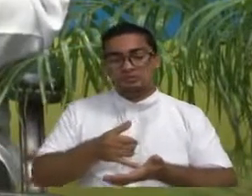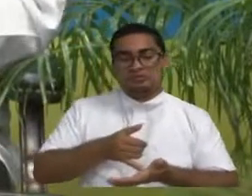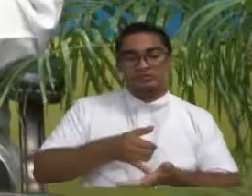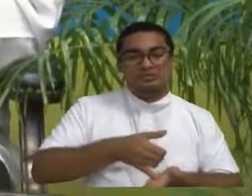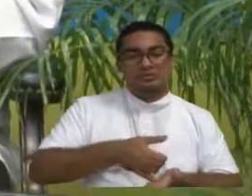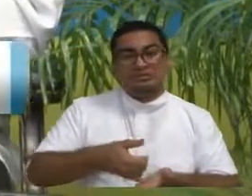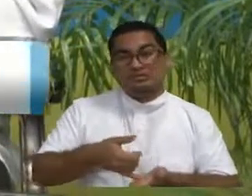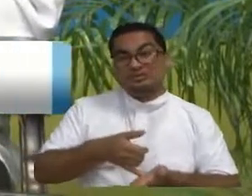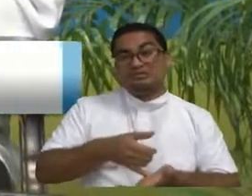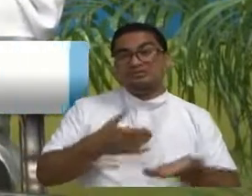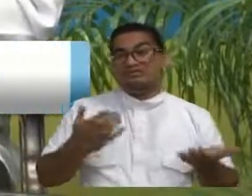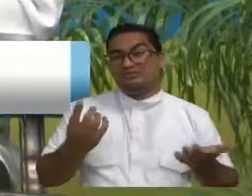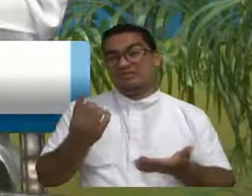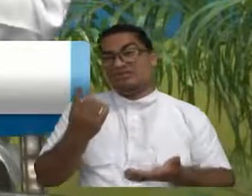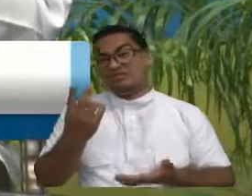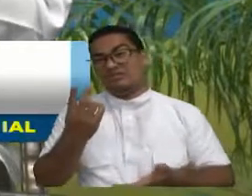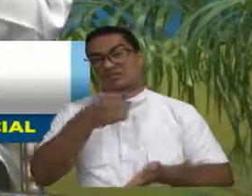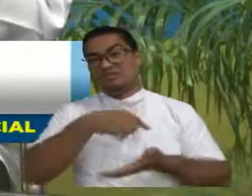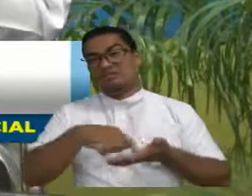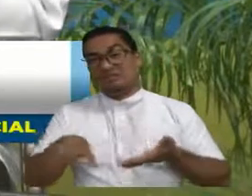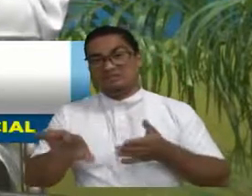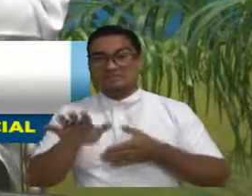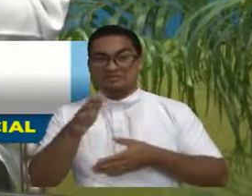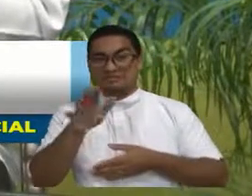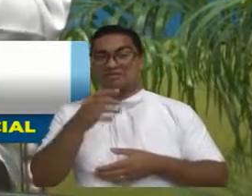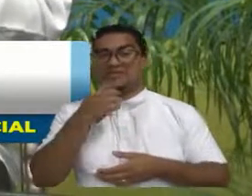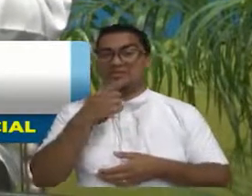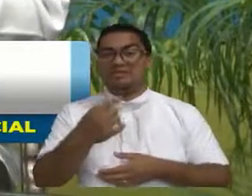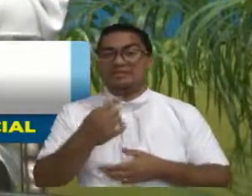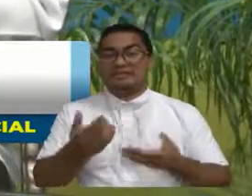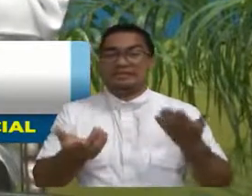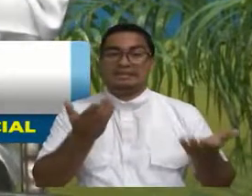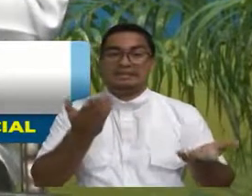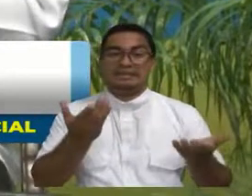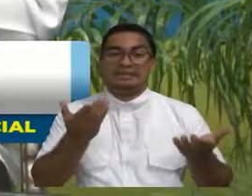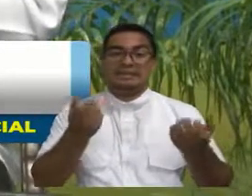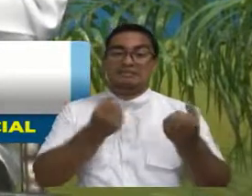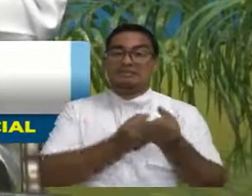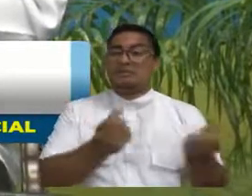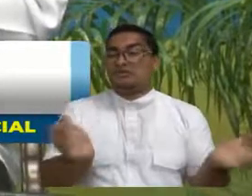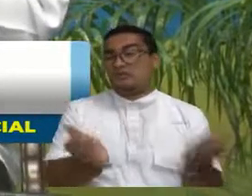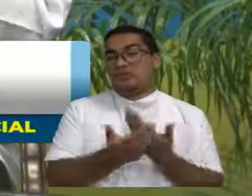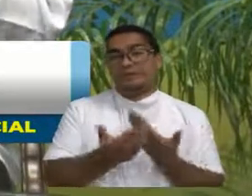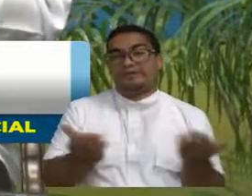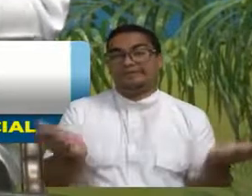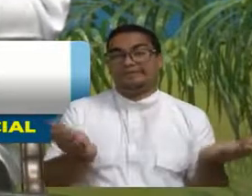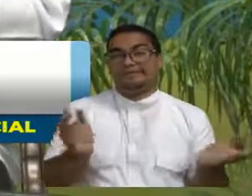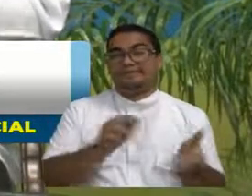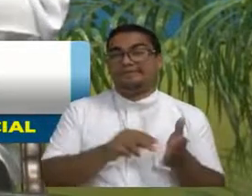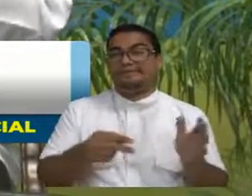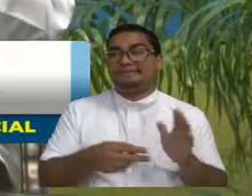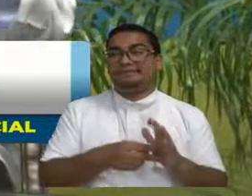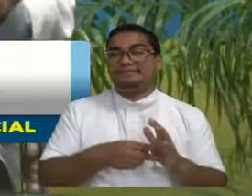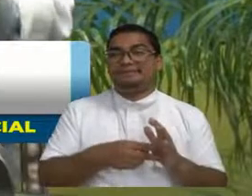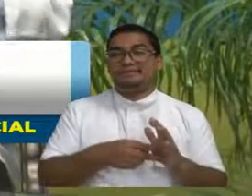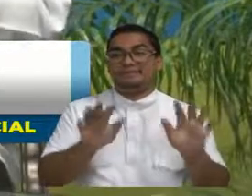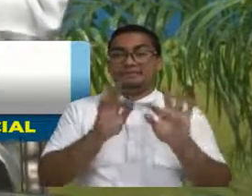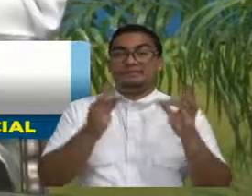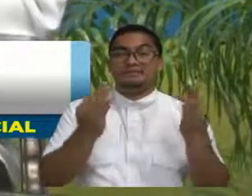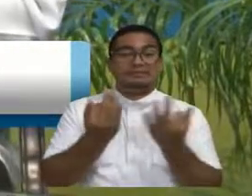la tristeza posparto. Y si en ese momento no está ese apoyo que usted dice, no está esa comprensión familiar, ese